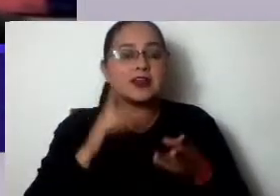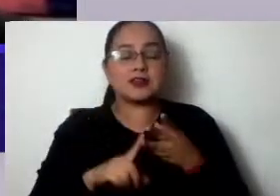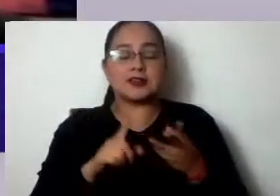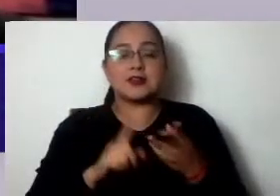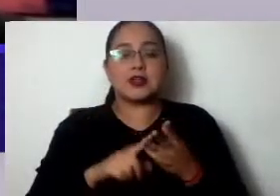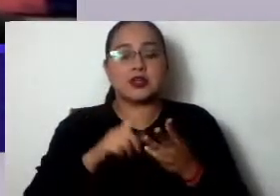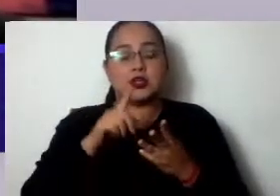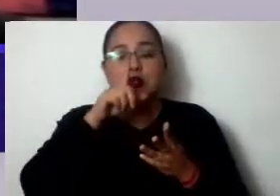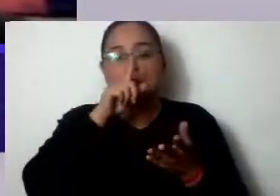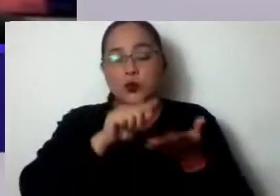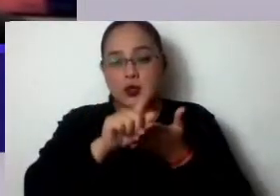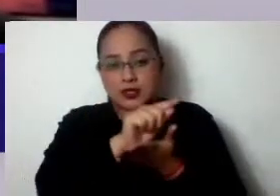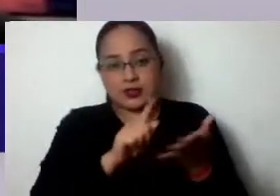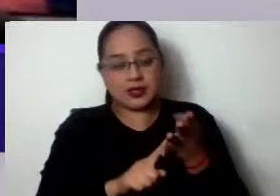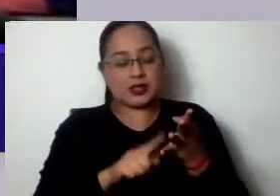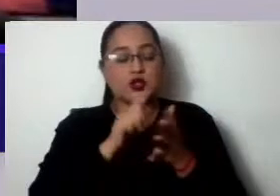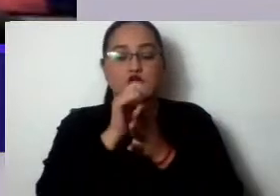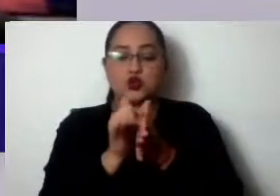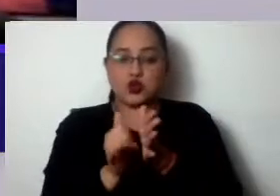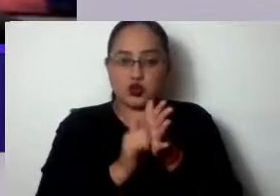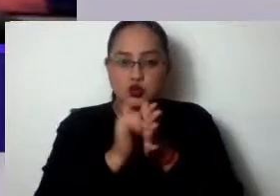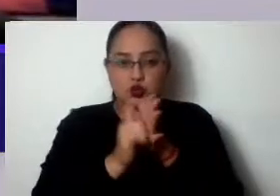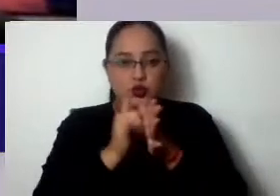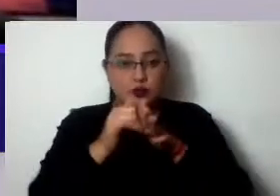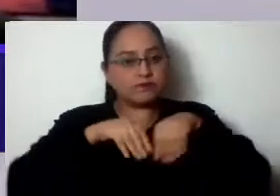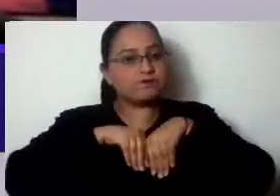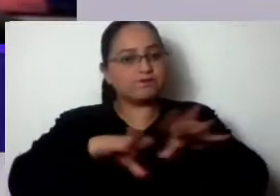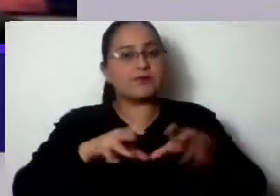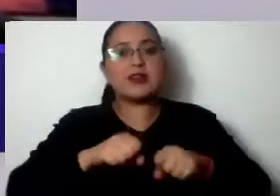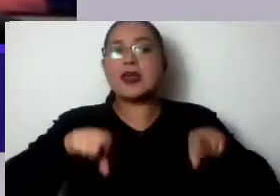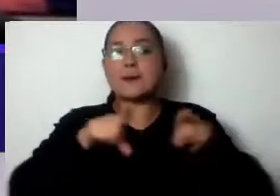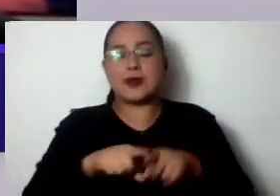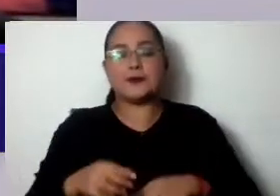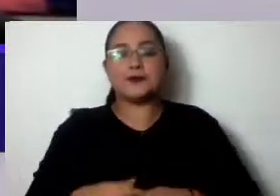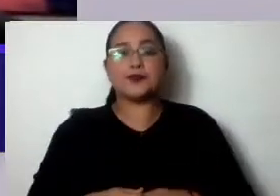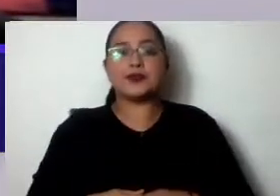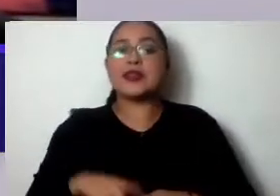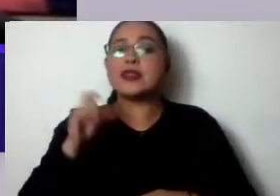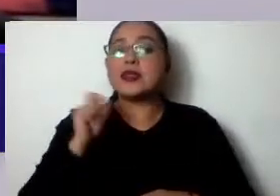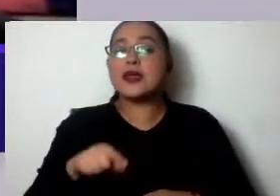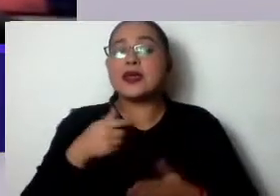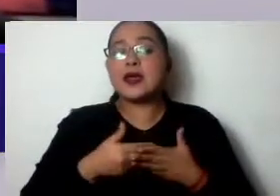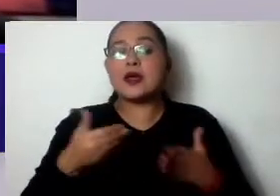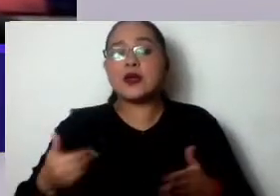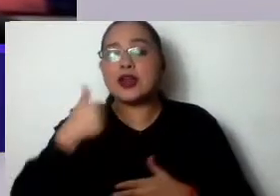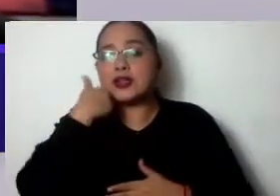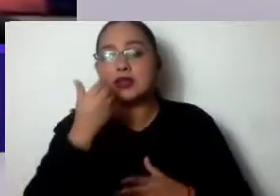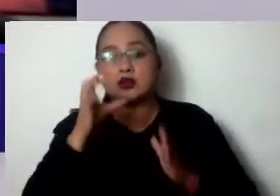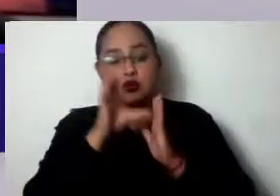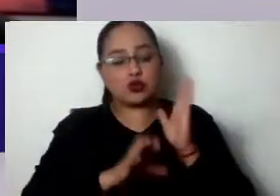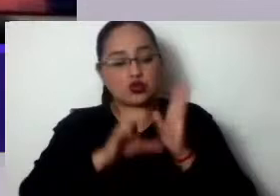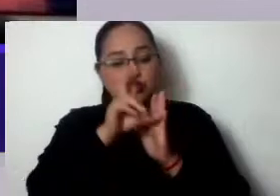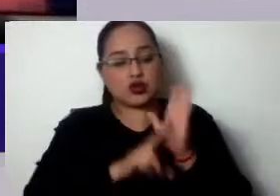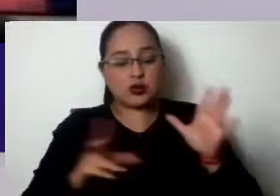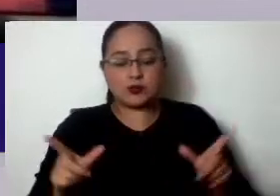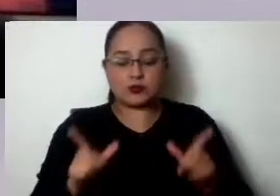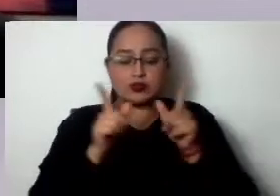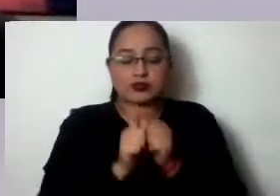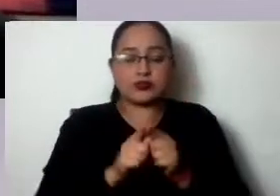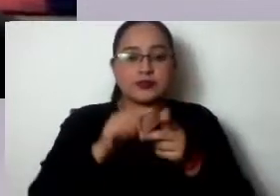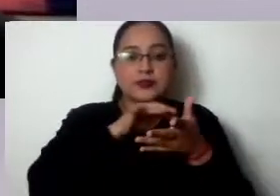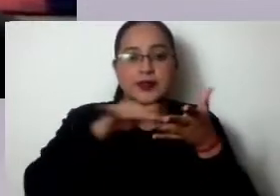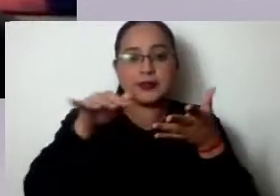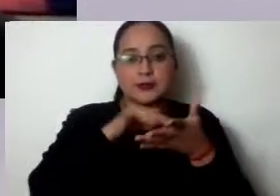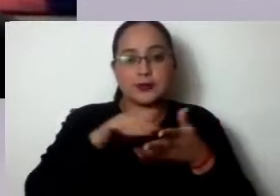antes de dar inicio en esta conferencia magistral me permitiré dar una breve semblanza una breve reseña curricular